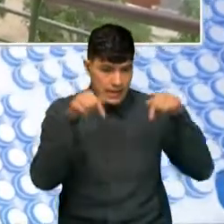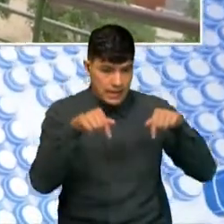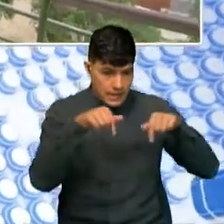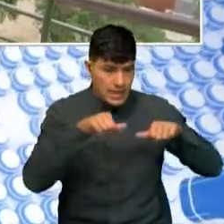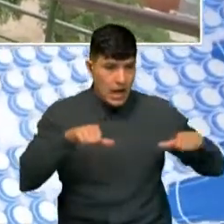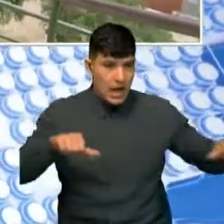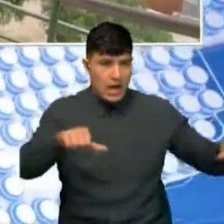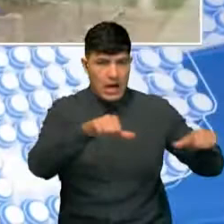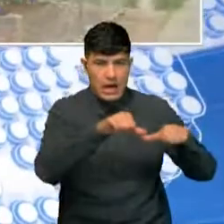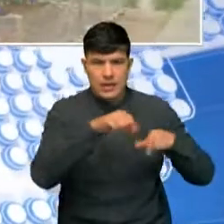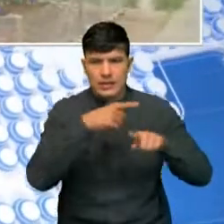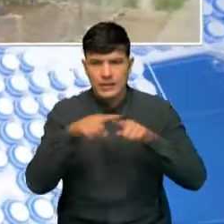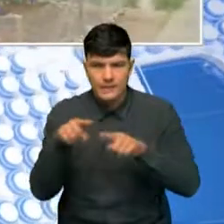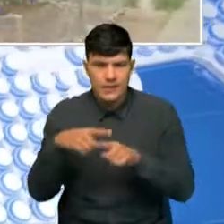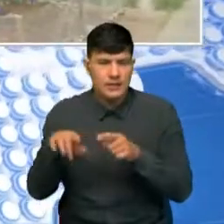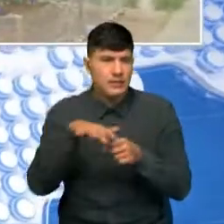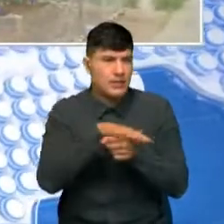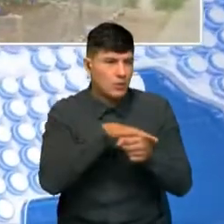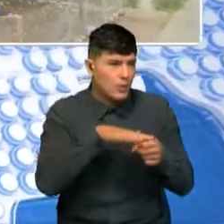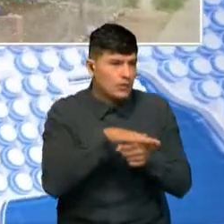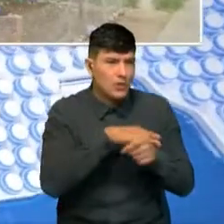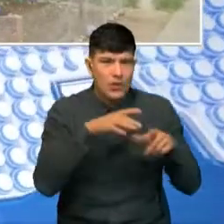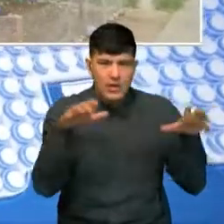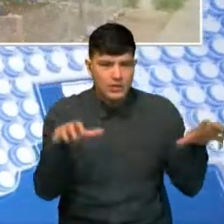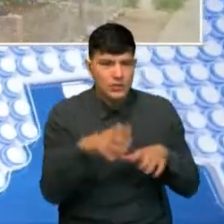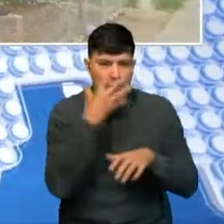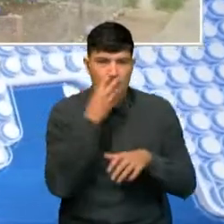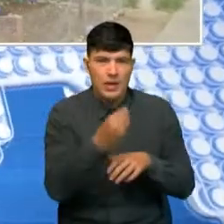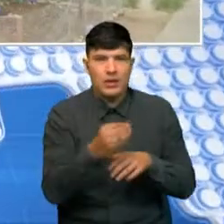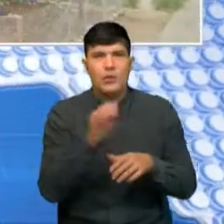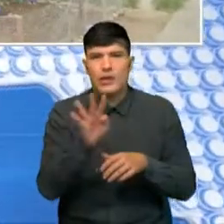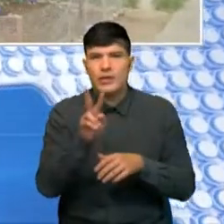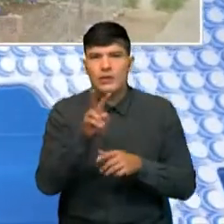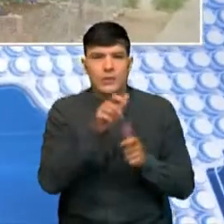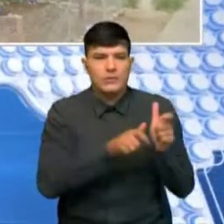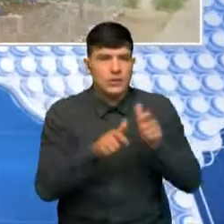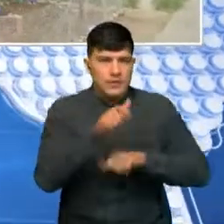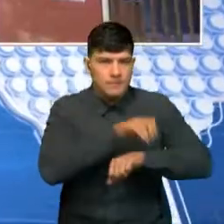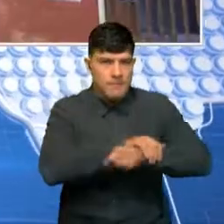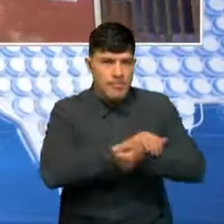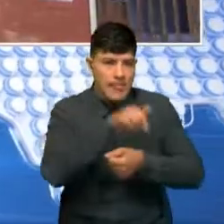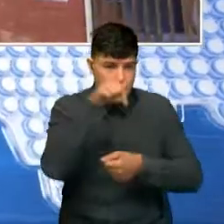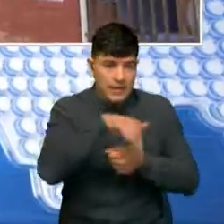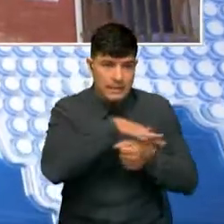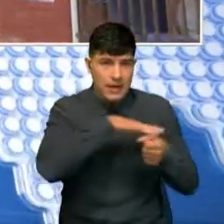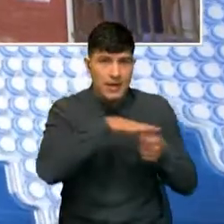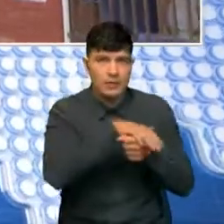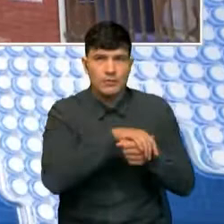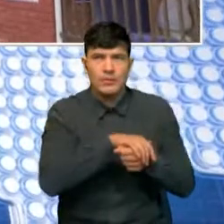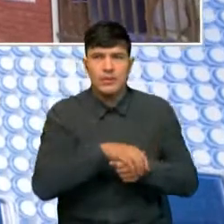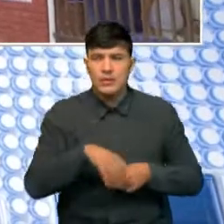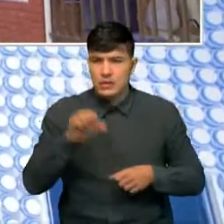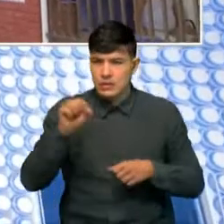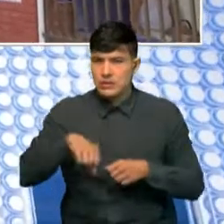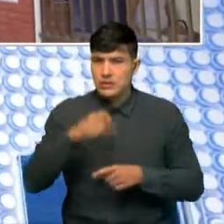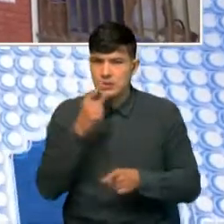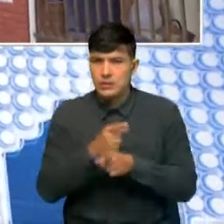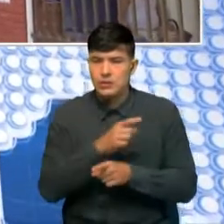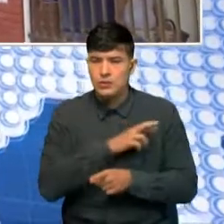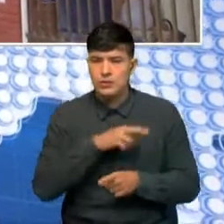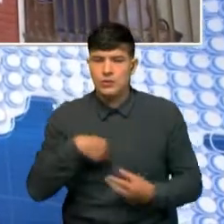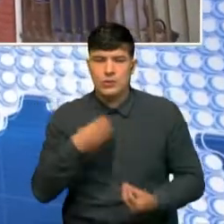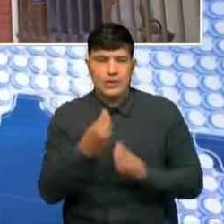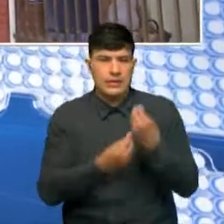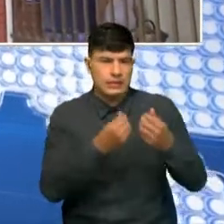los diferentes delitos hemos capturado 42 personas. Si bien hemos hecho una buena labor